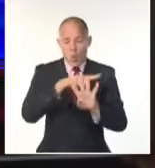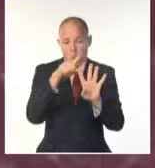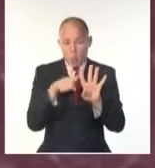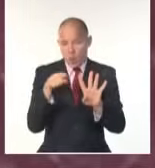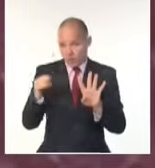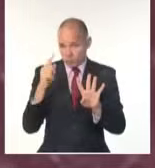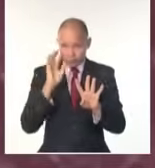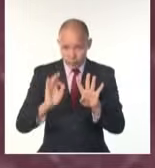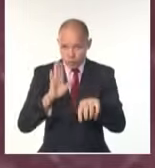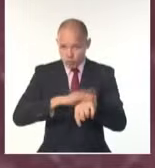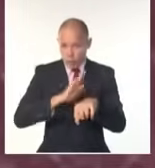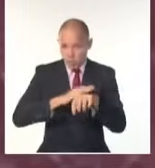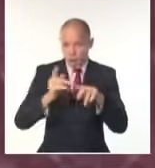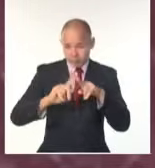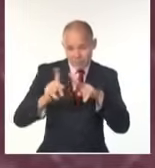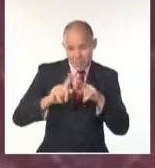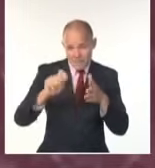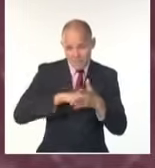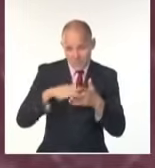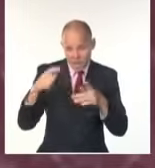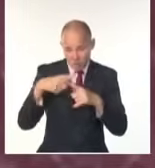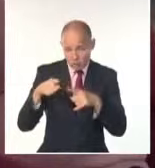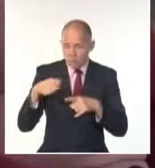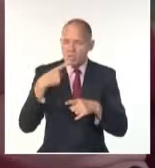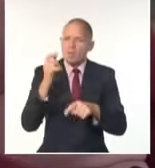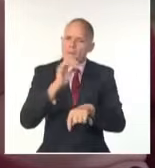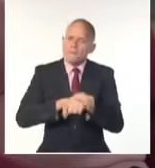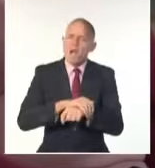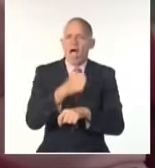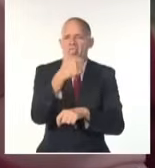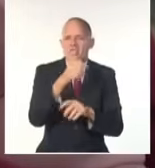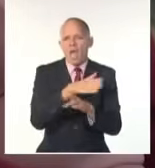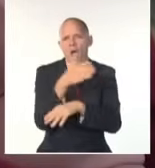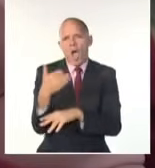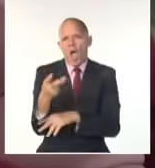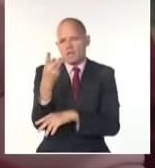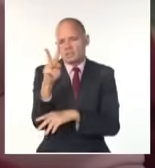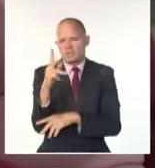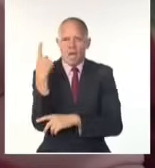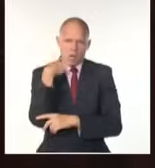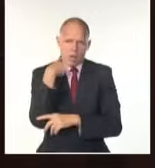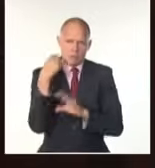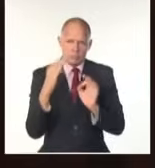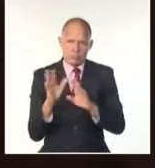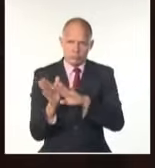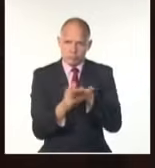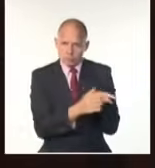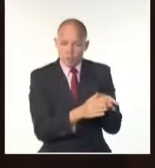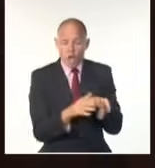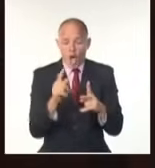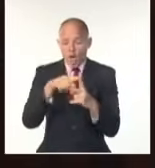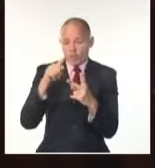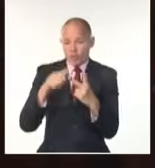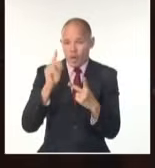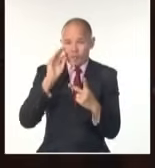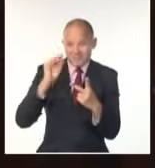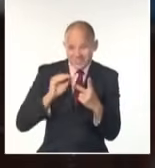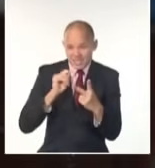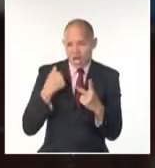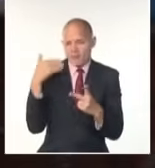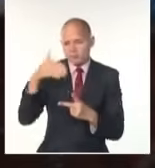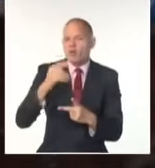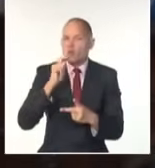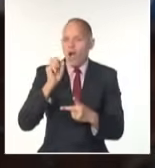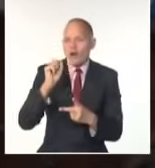de personas recibieron penas entre 10 y 13 años de privación de libertad. Los 2 receptadores presentes en el juicio